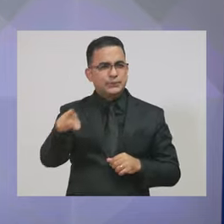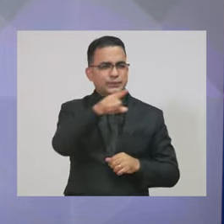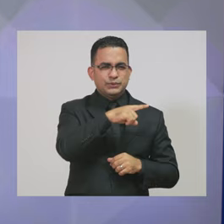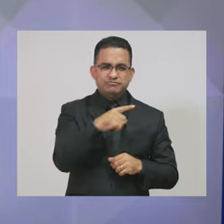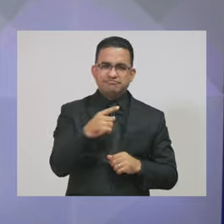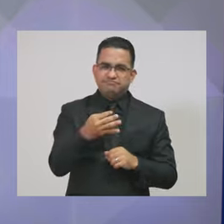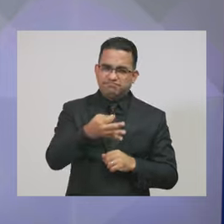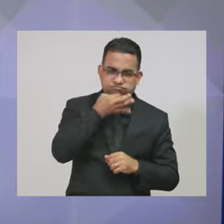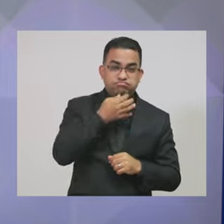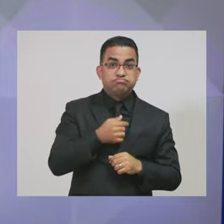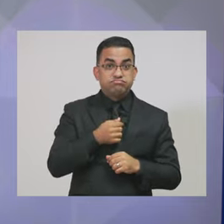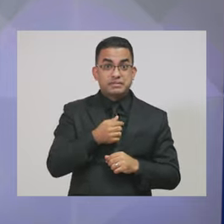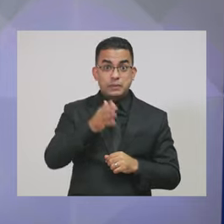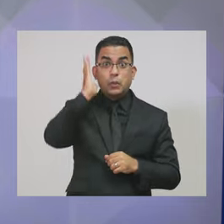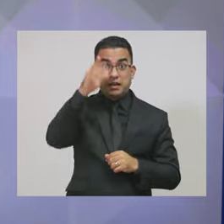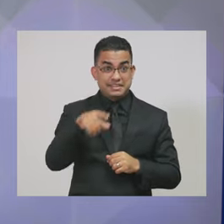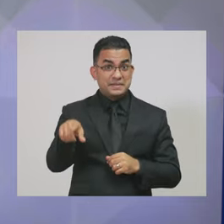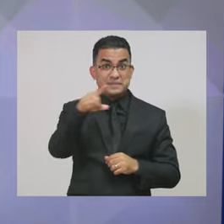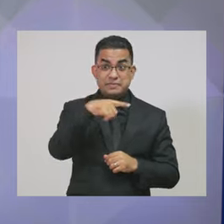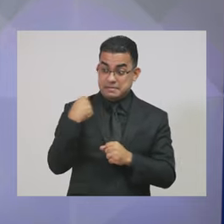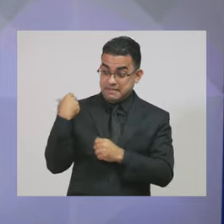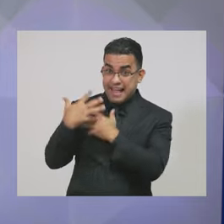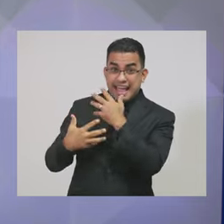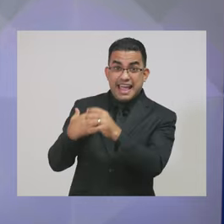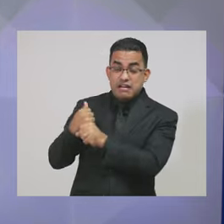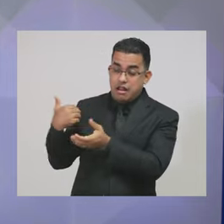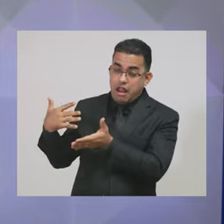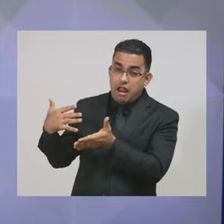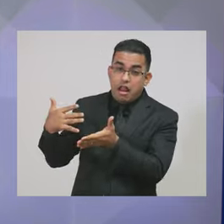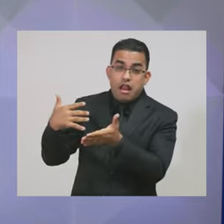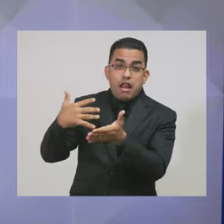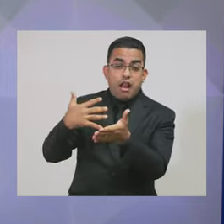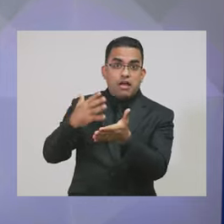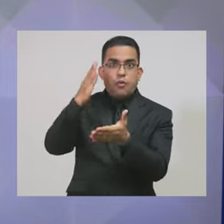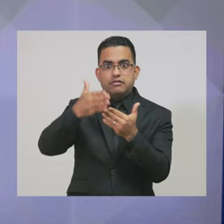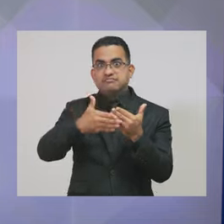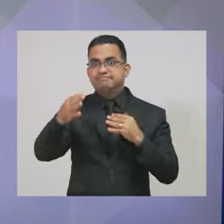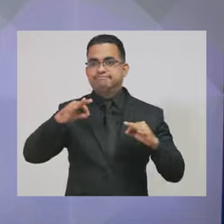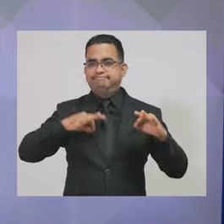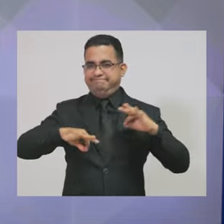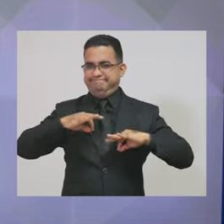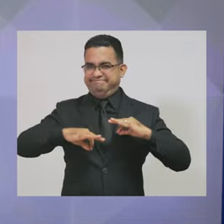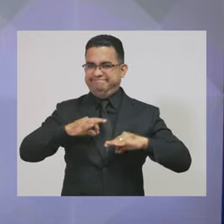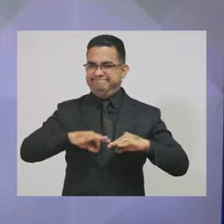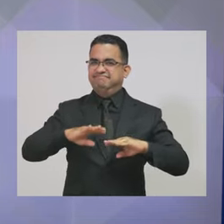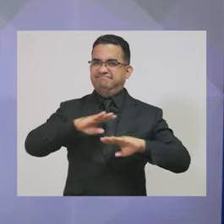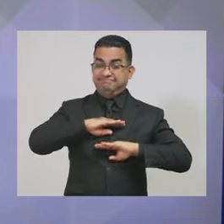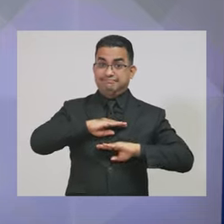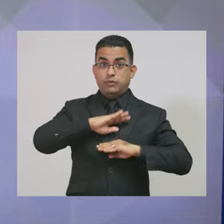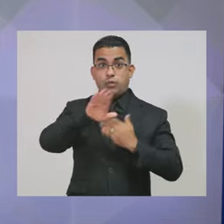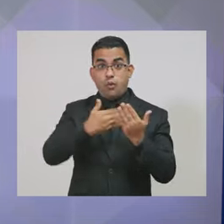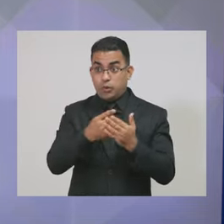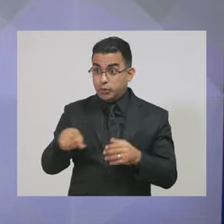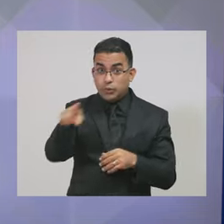ustedes confío en los frutos de todos estos años de arduo estudio y sobre todo porque sé